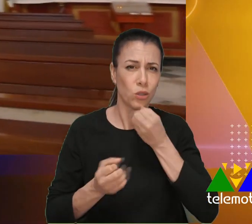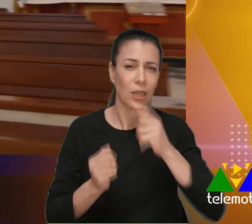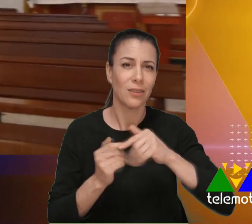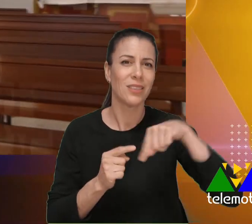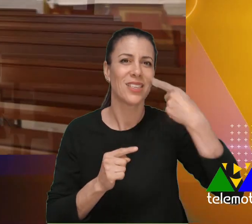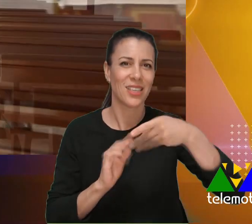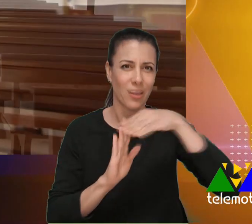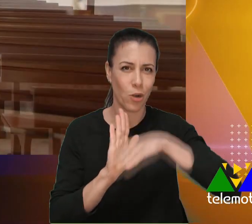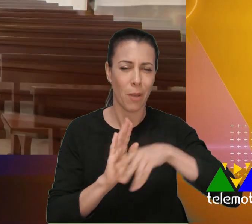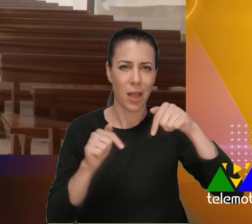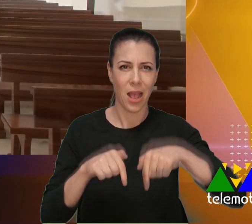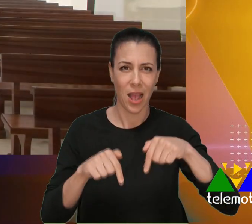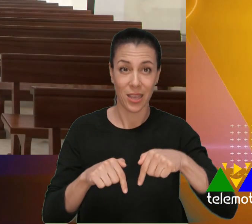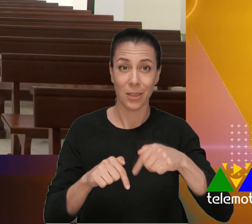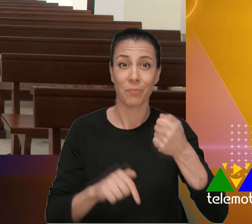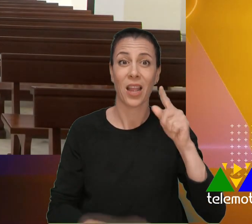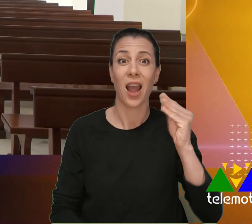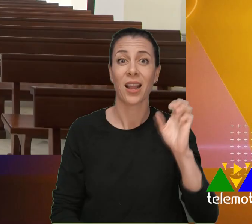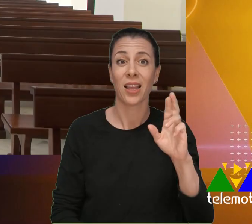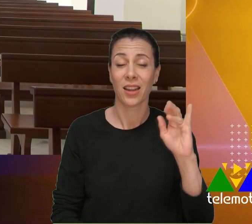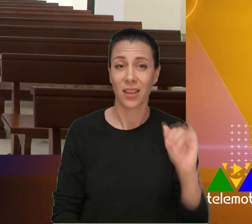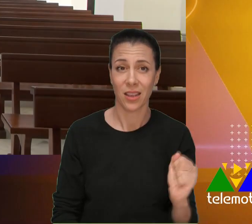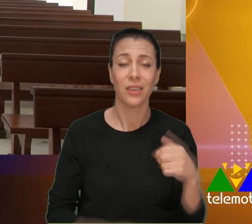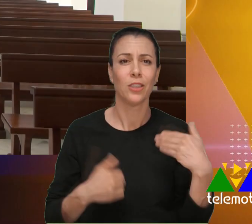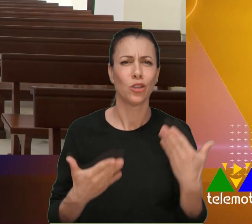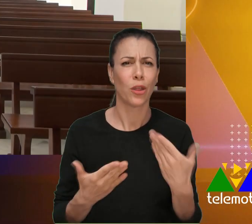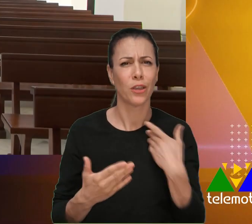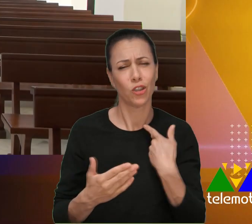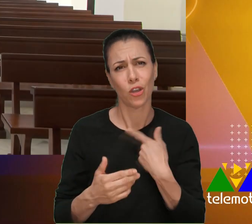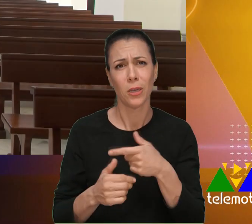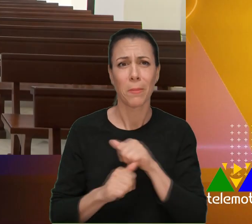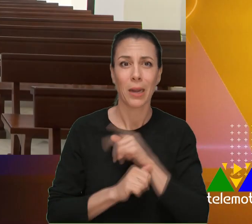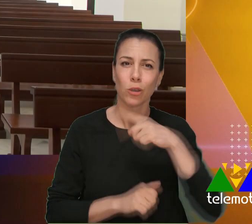precisamente aquí en nuestra alquería. Les invitamos a un minutito de